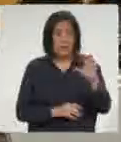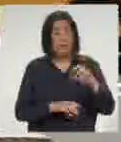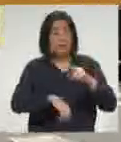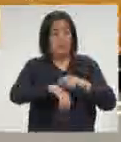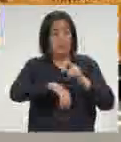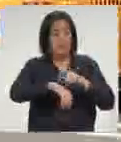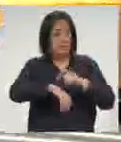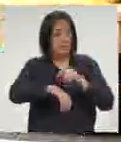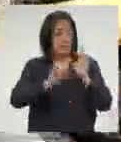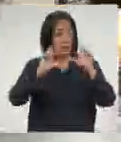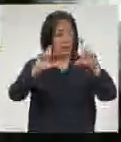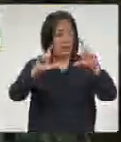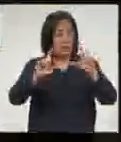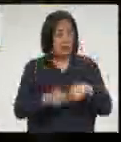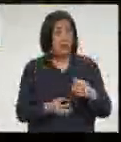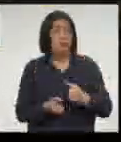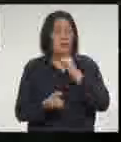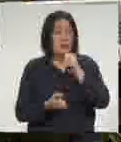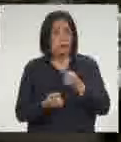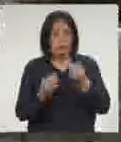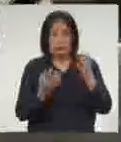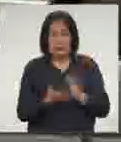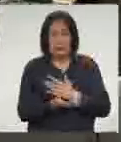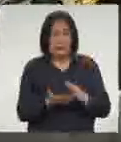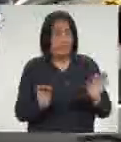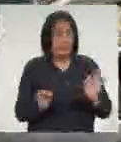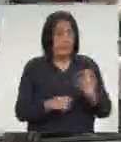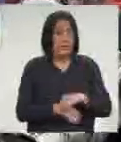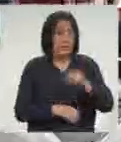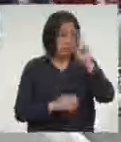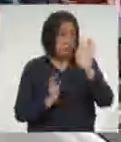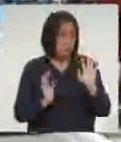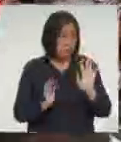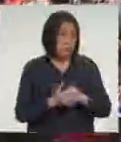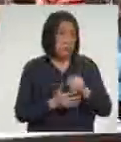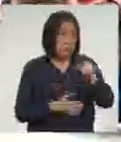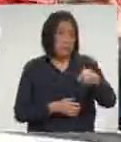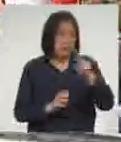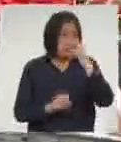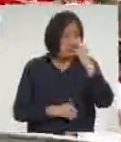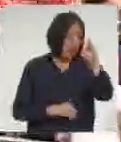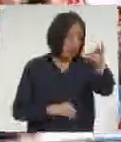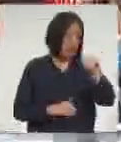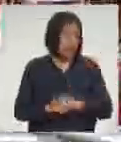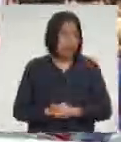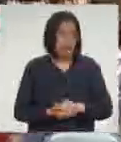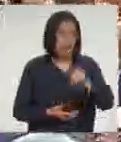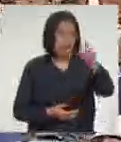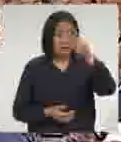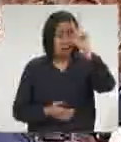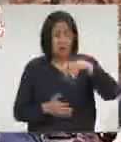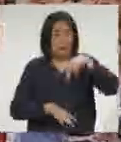hace la cuenta regresiva a lo que falta para el mundial no falta nada los peruanos como siempre están ahí haciendo vienen a estar están cantando